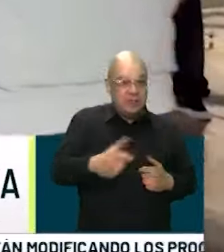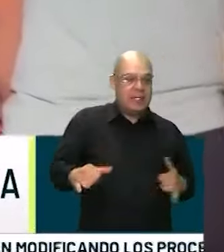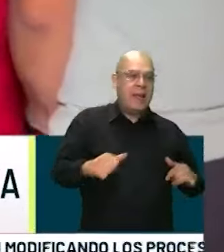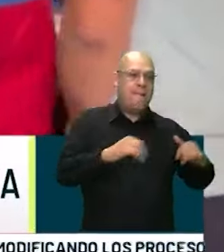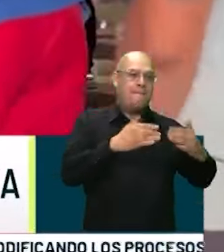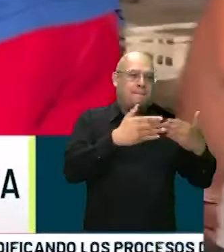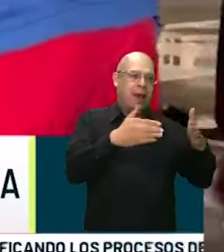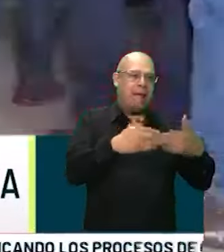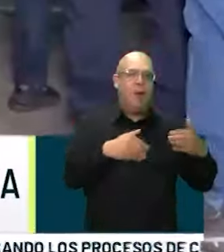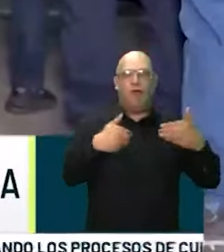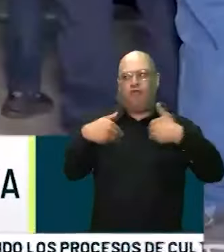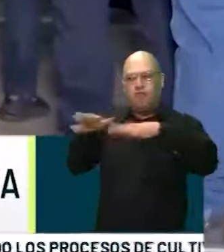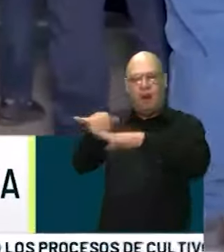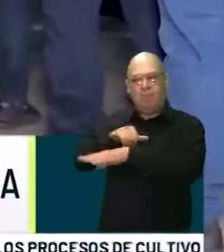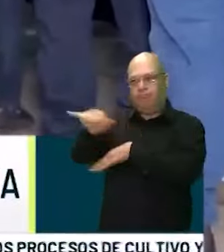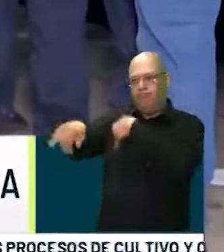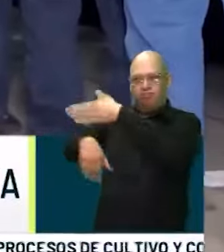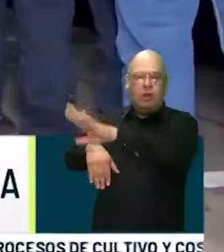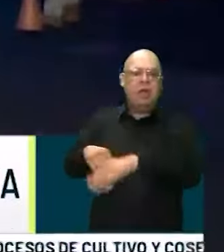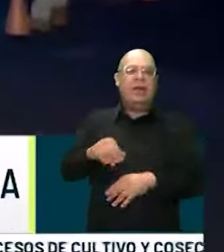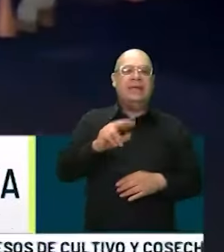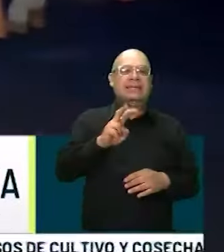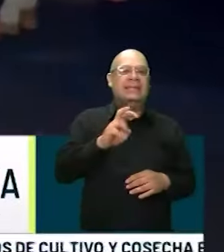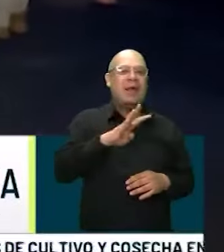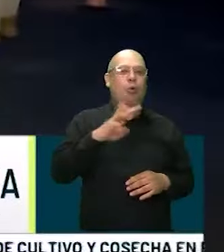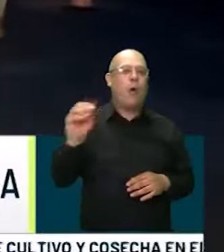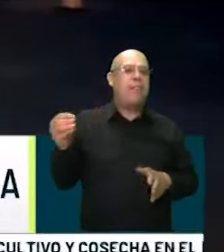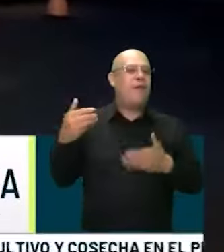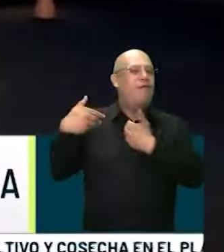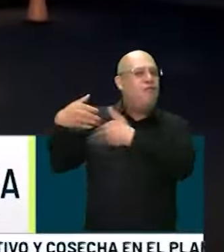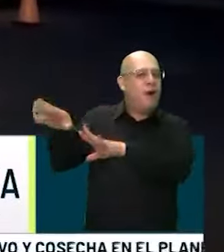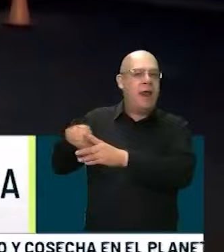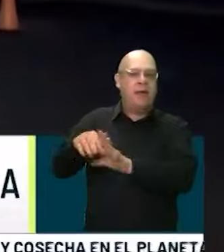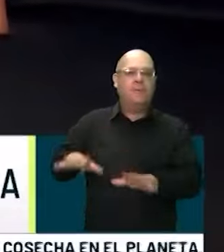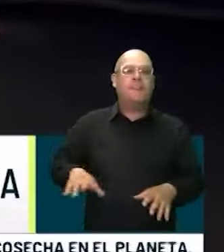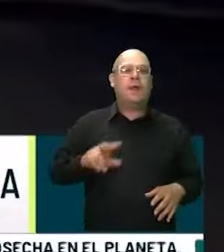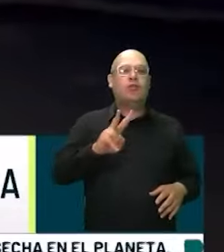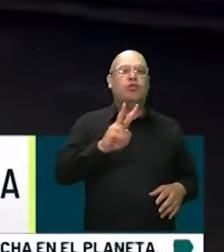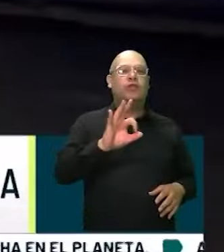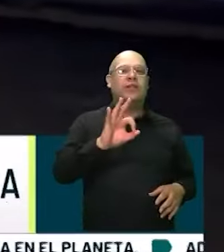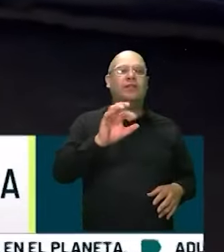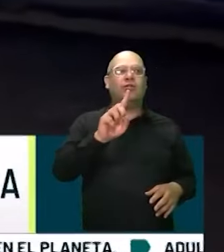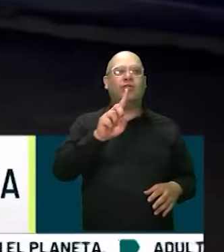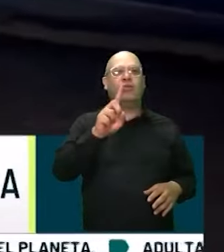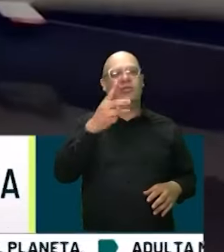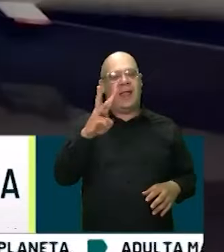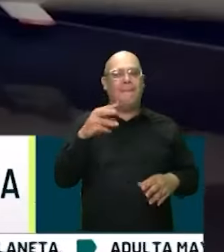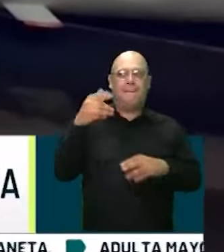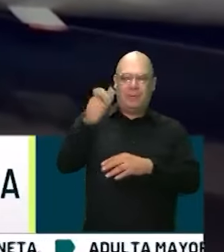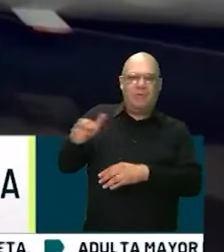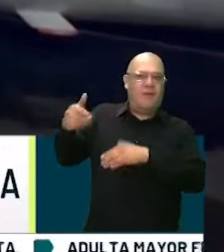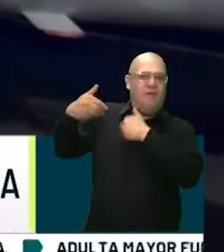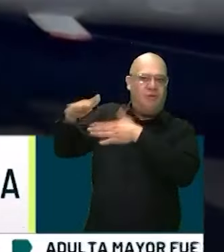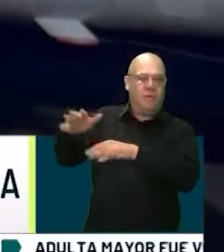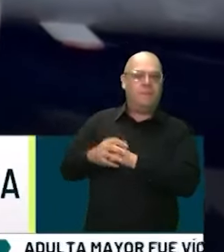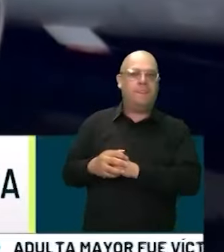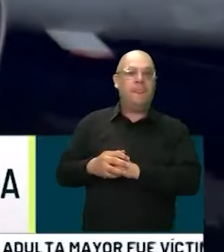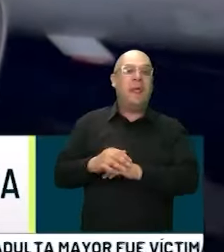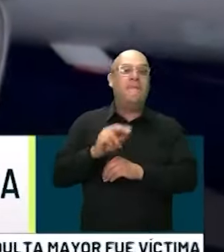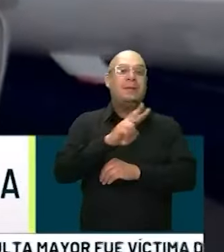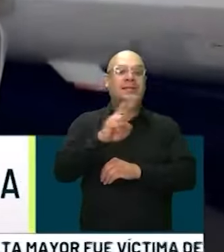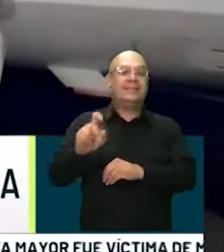740 han sido deportadas y se han realizado 213 expulsiones en las últimas horas 26 colombianos fueron